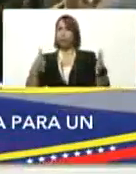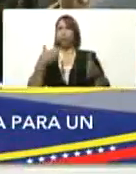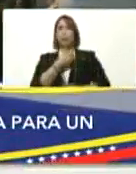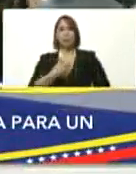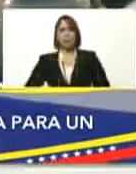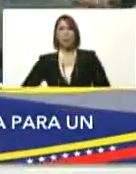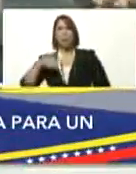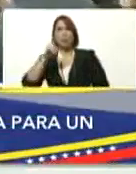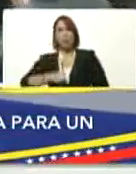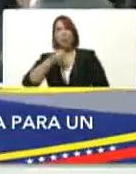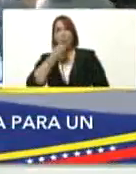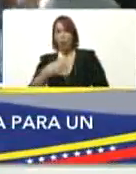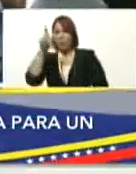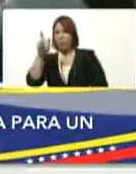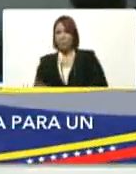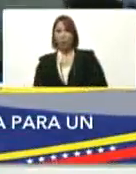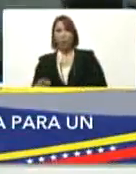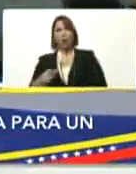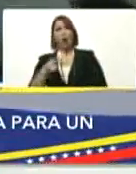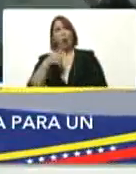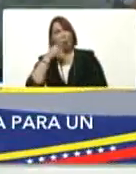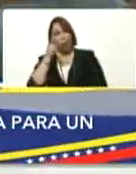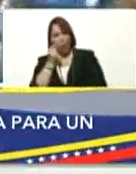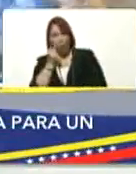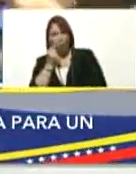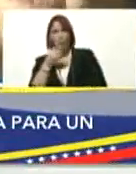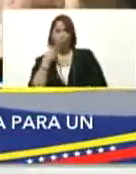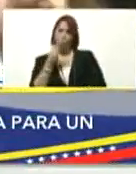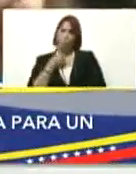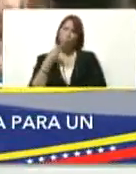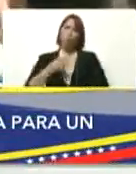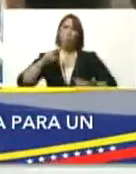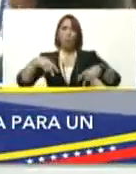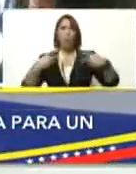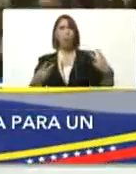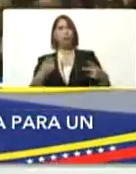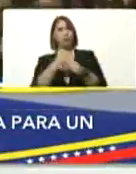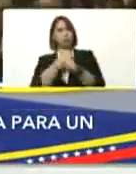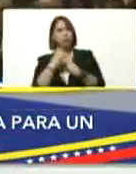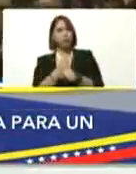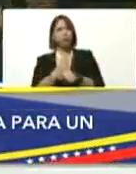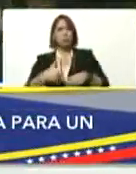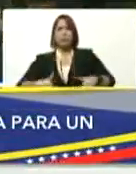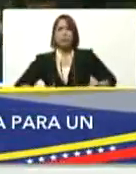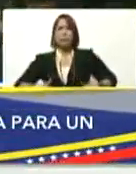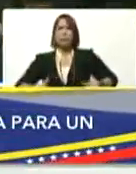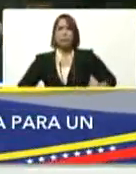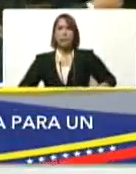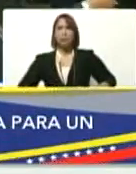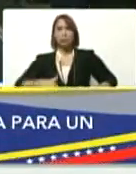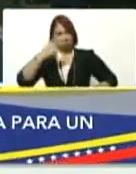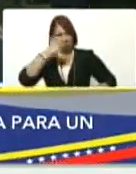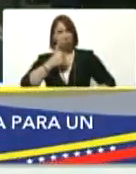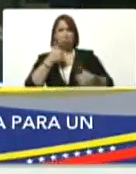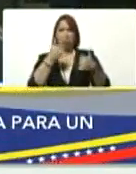también. Hombre joven, actualizado, trabajador,